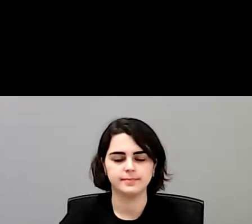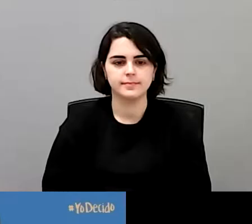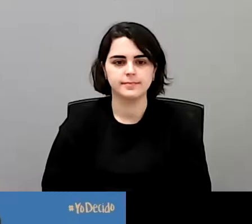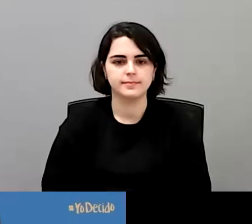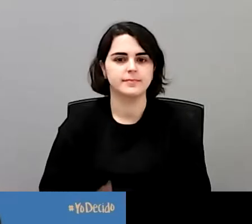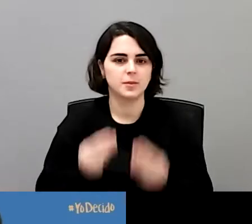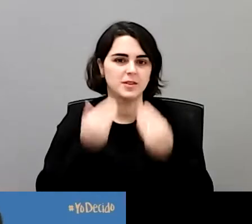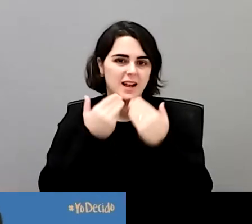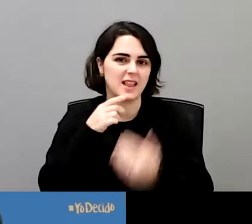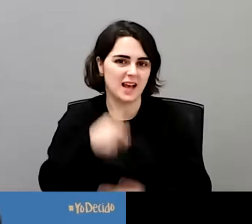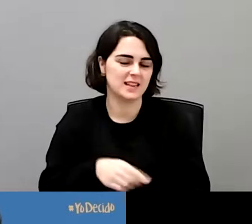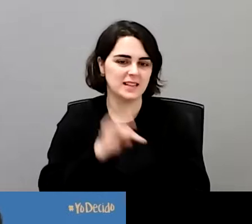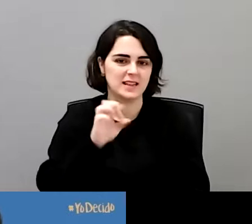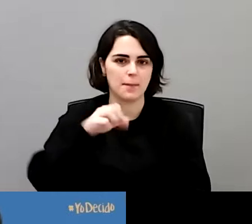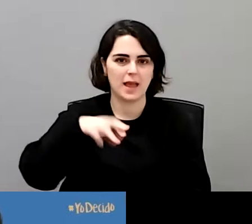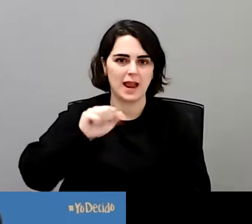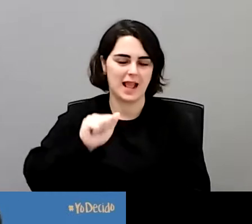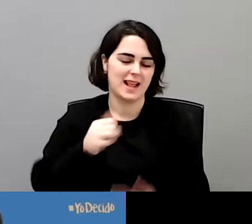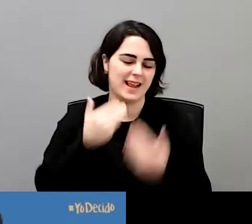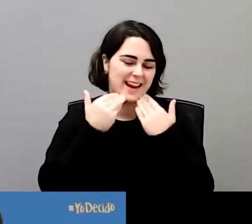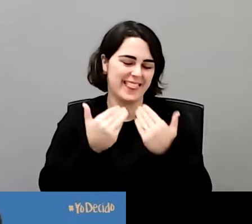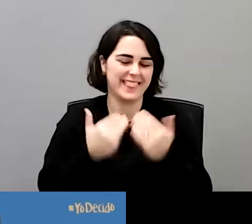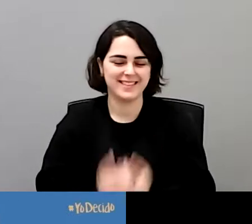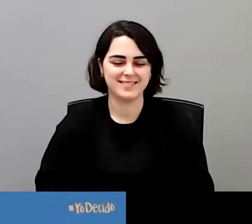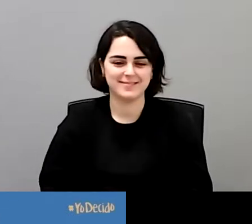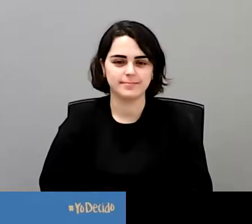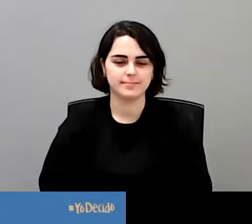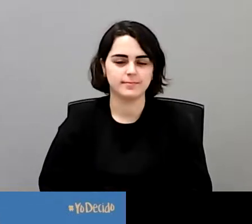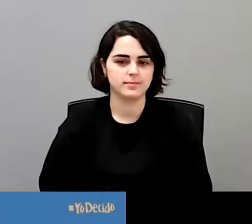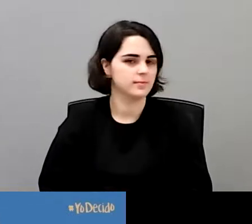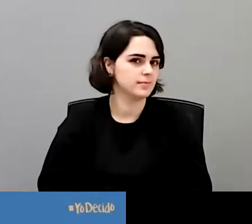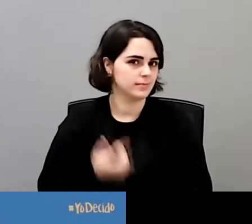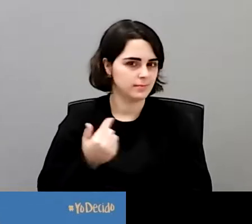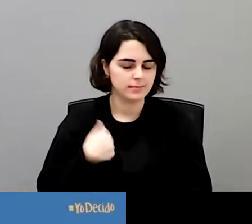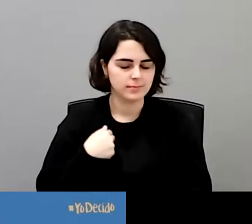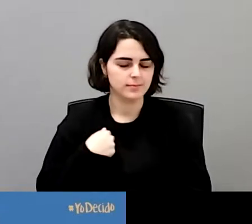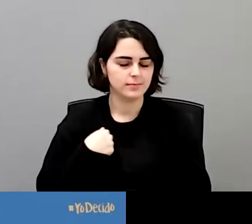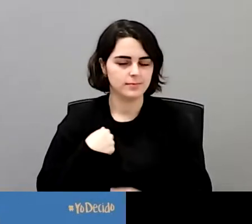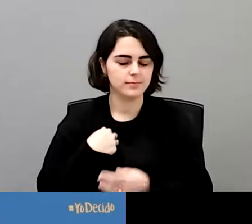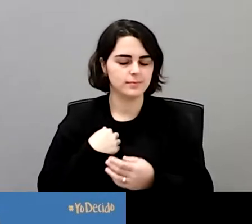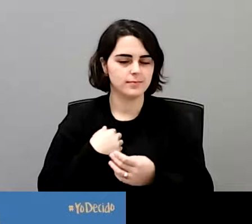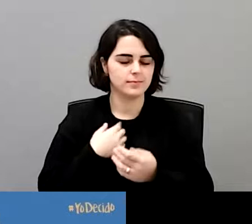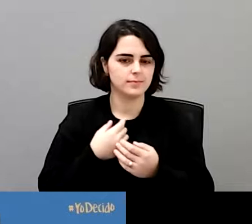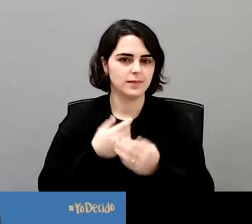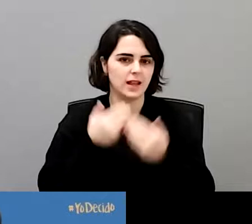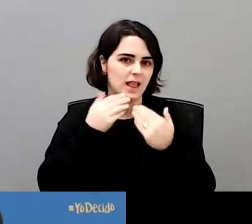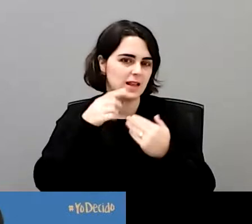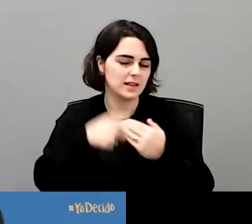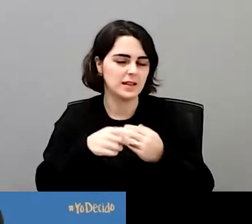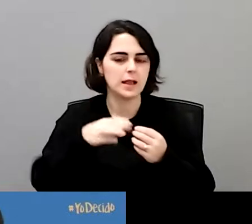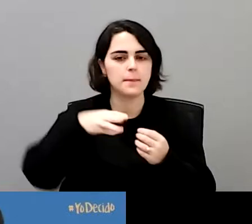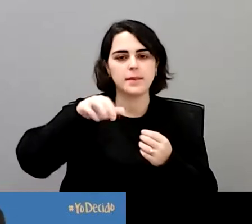Muchas gracias a ti, Tamara, muchas gracias. Oye, nos ha encantado, gracias a ti y a